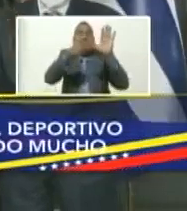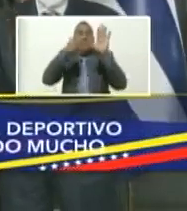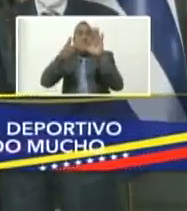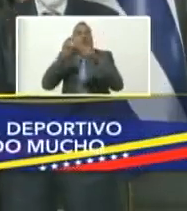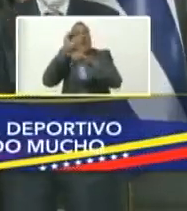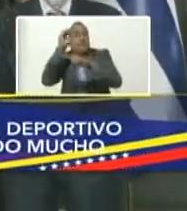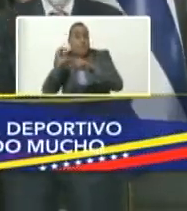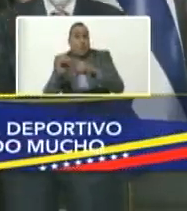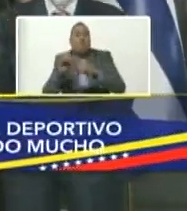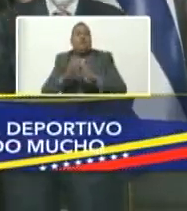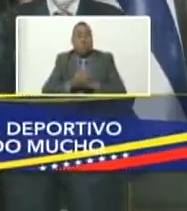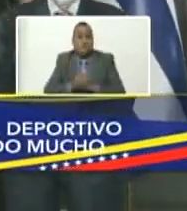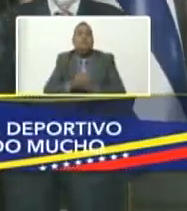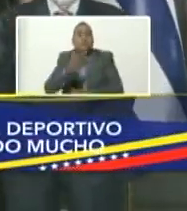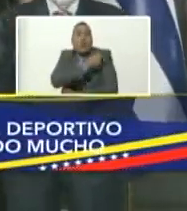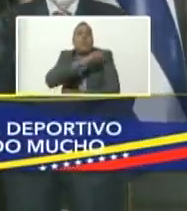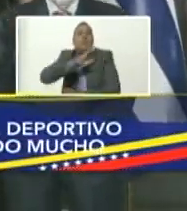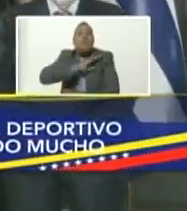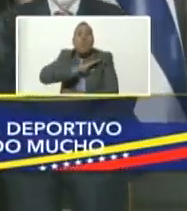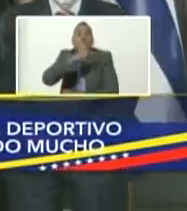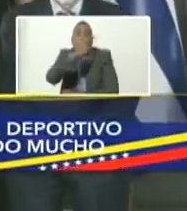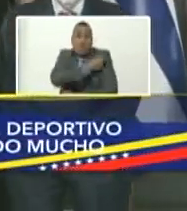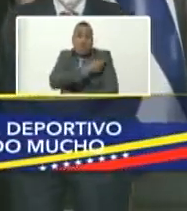la población con su vacuna propia.